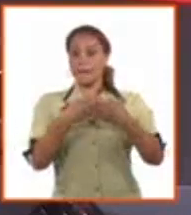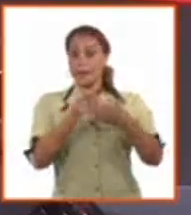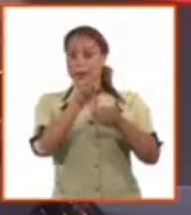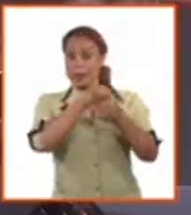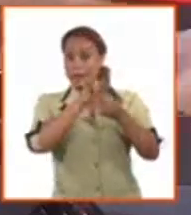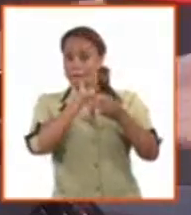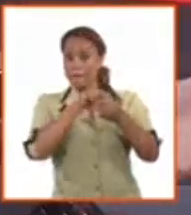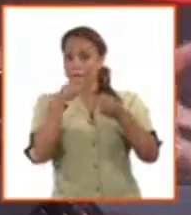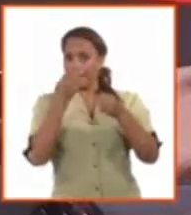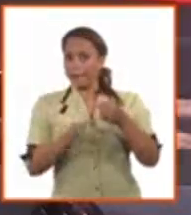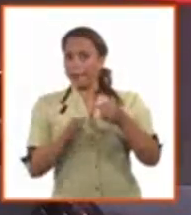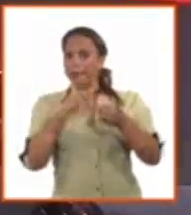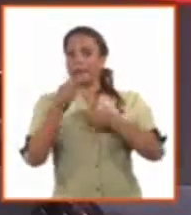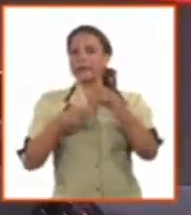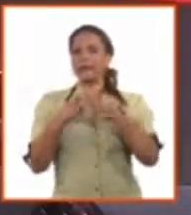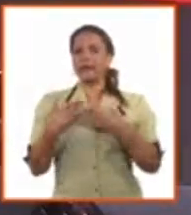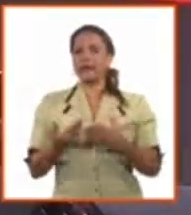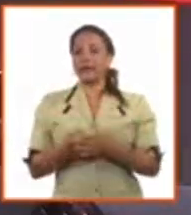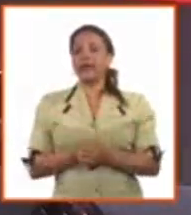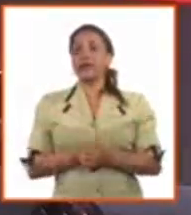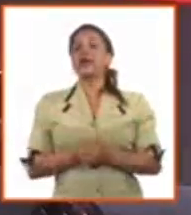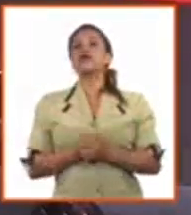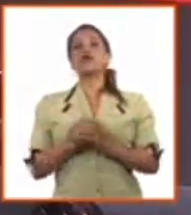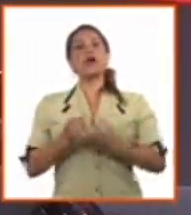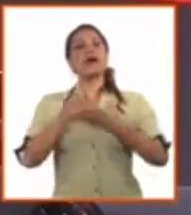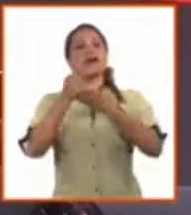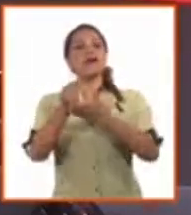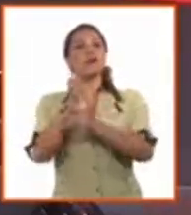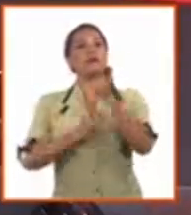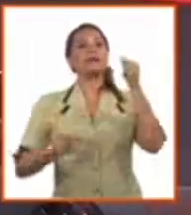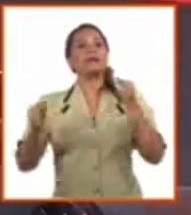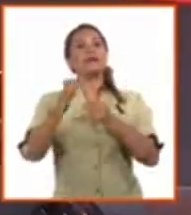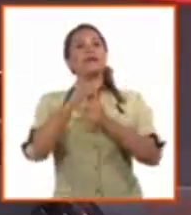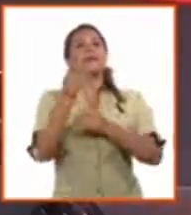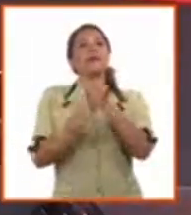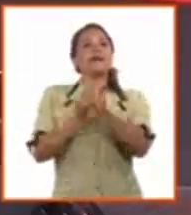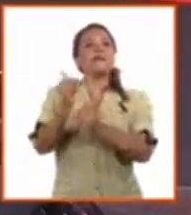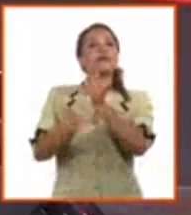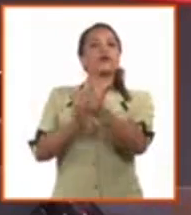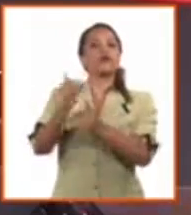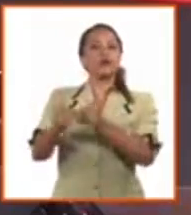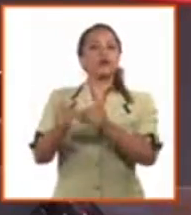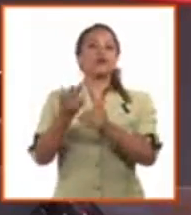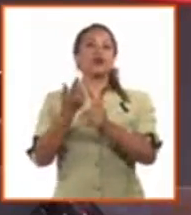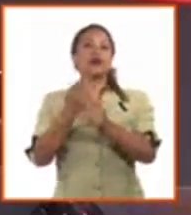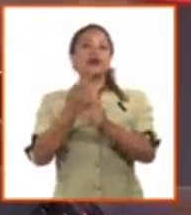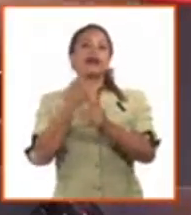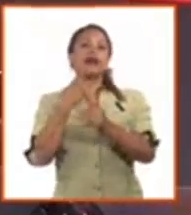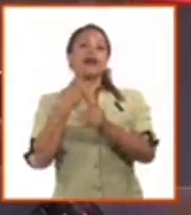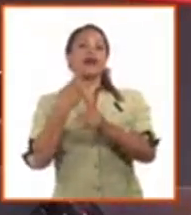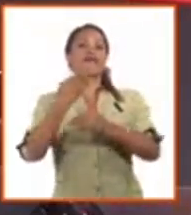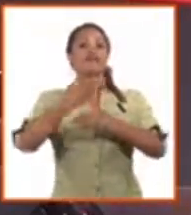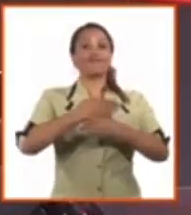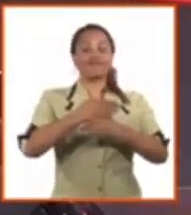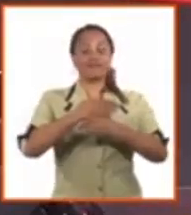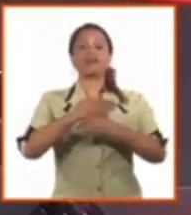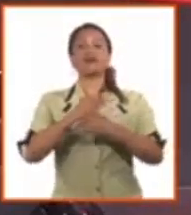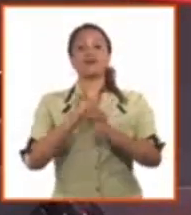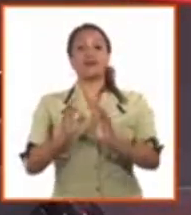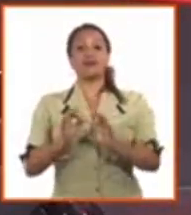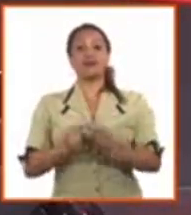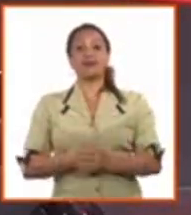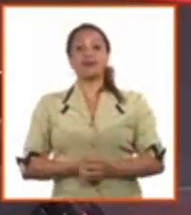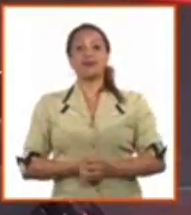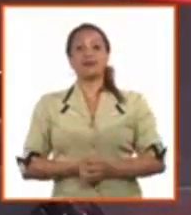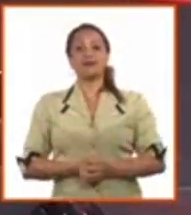la industria bueno que en uno de los aportes principales para este proceso que está transversalizado ya como